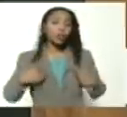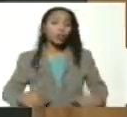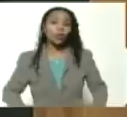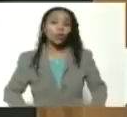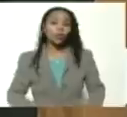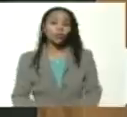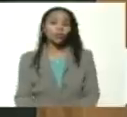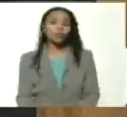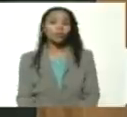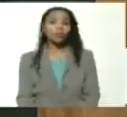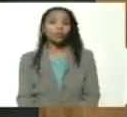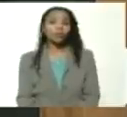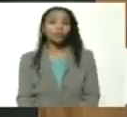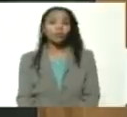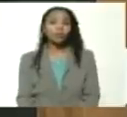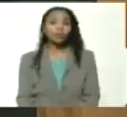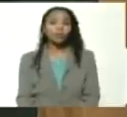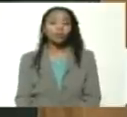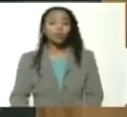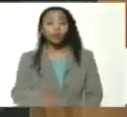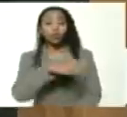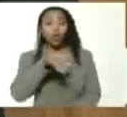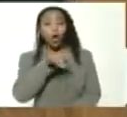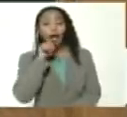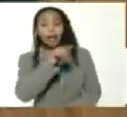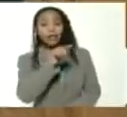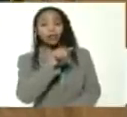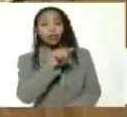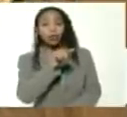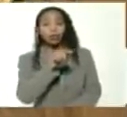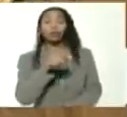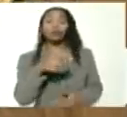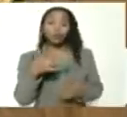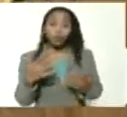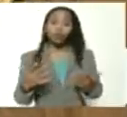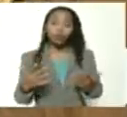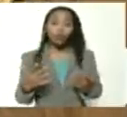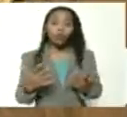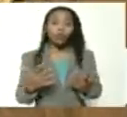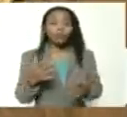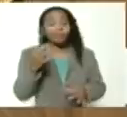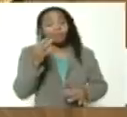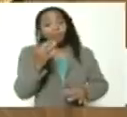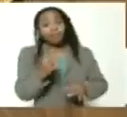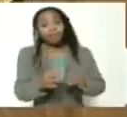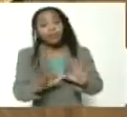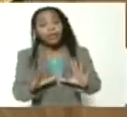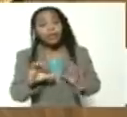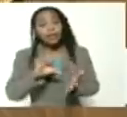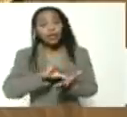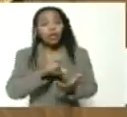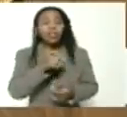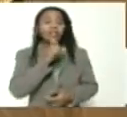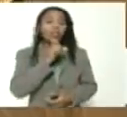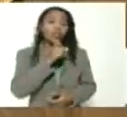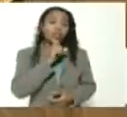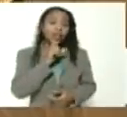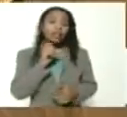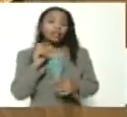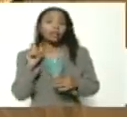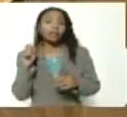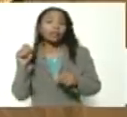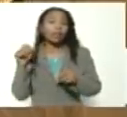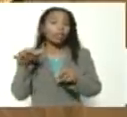humanos. Todo ello, por supuesto, lamentablemente en medio de tantas dificultades, asedios